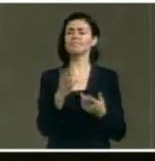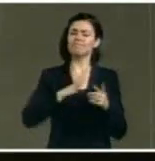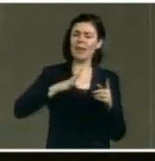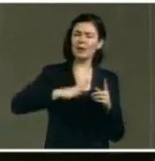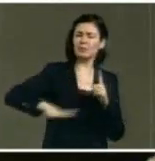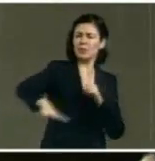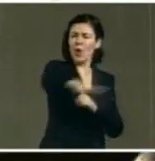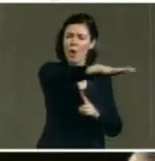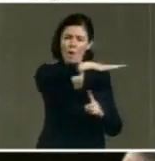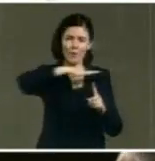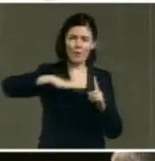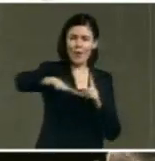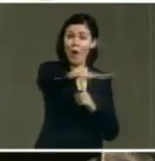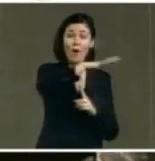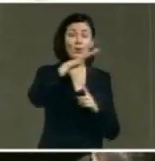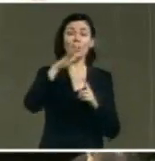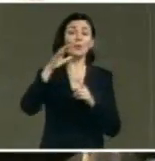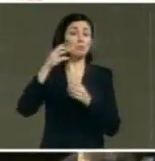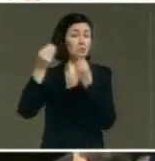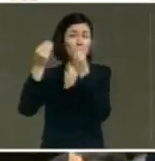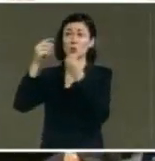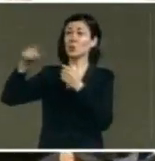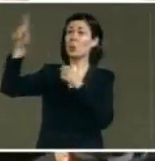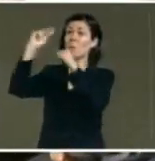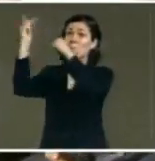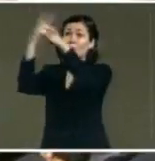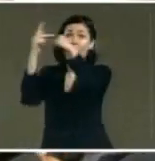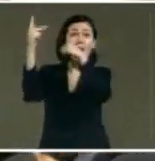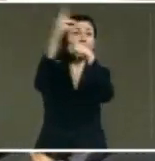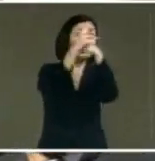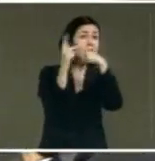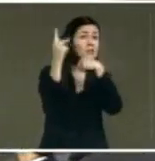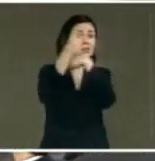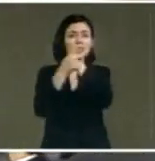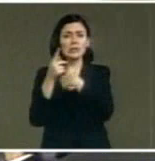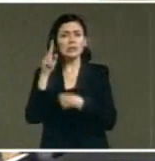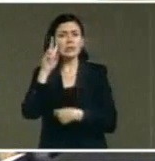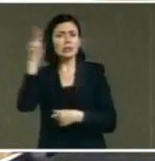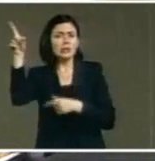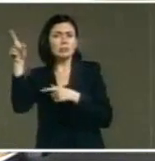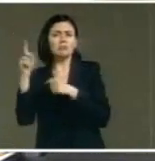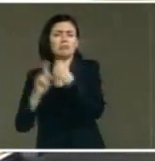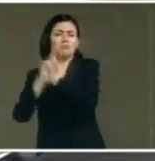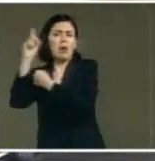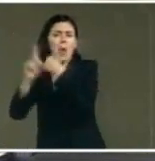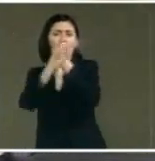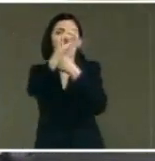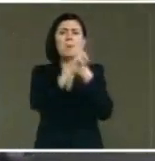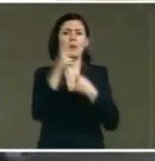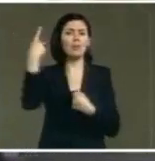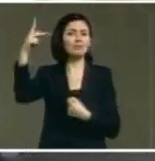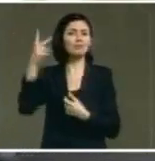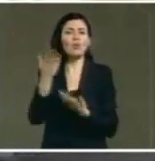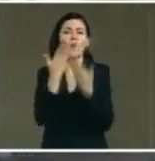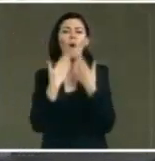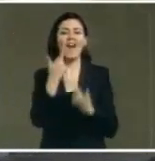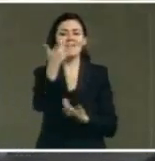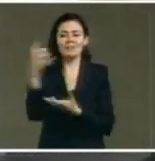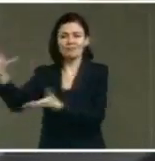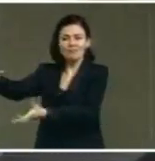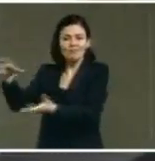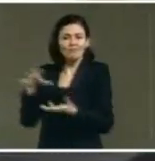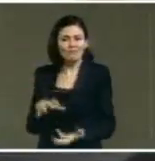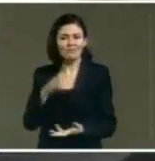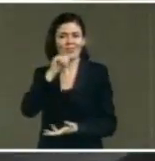global donde muchos países han visto caer drásticamente los flujos de inversión, en lo que va de esta